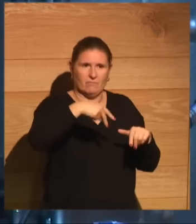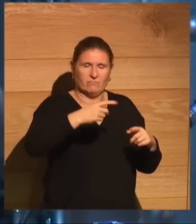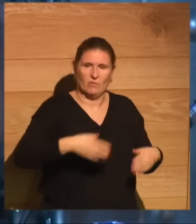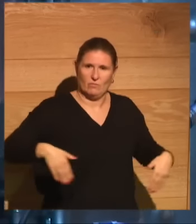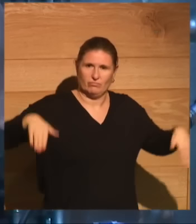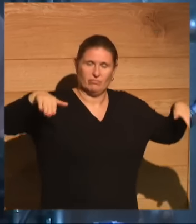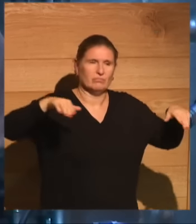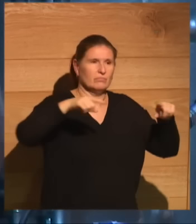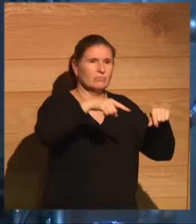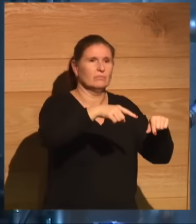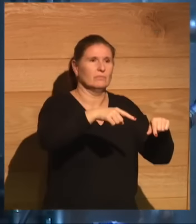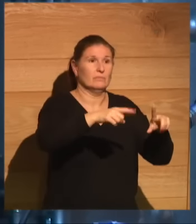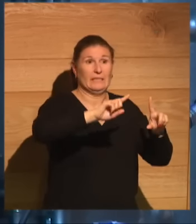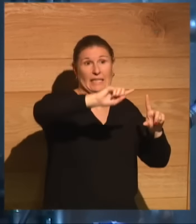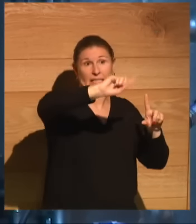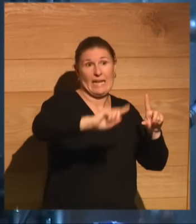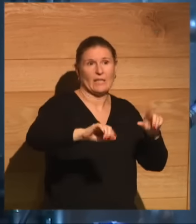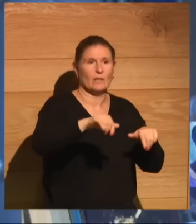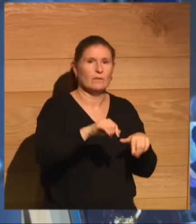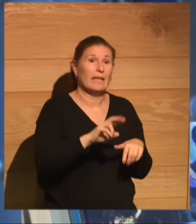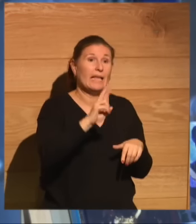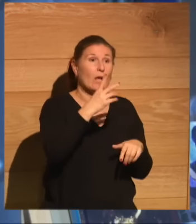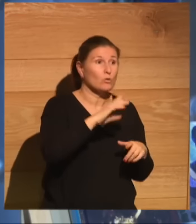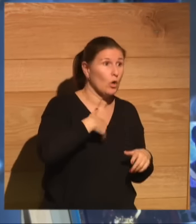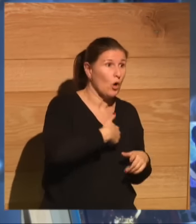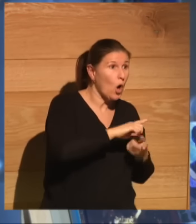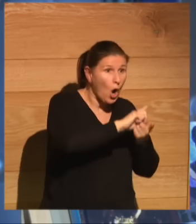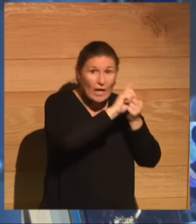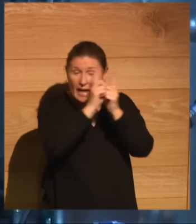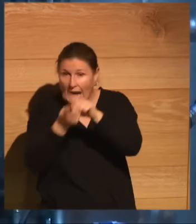Furst, porque recogen ese... ¿Fue tu segundo pivote, a lo mejor?